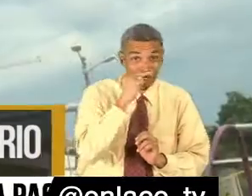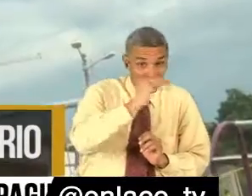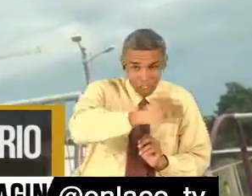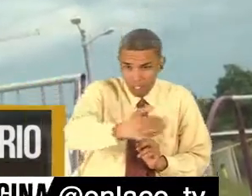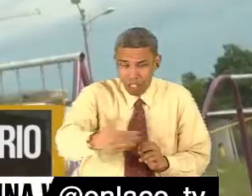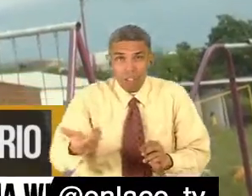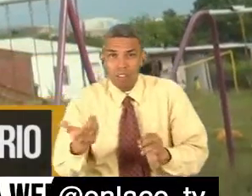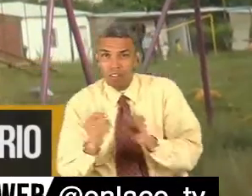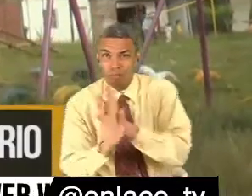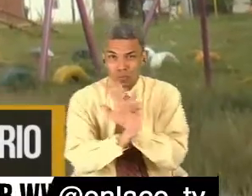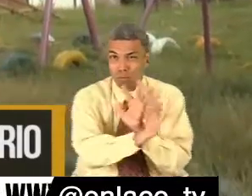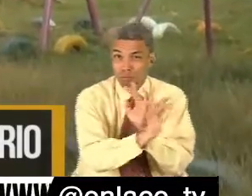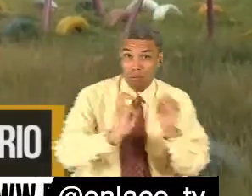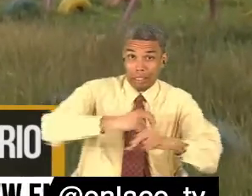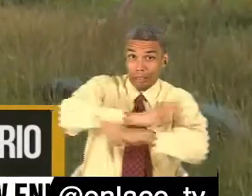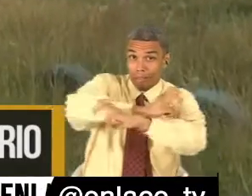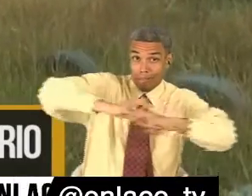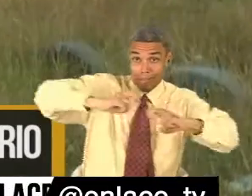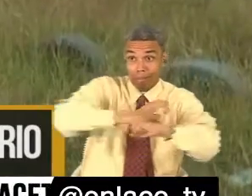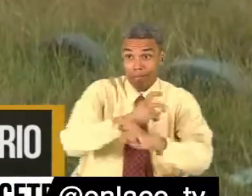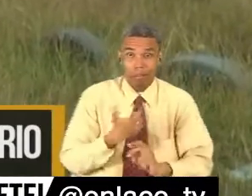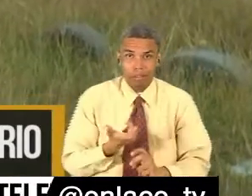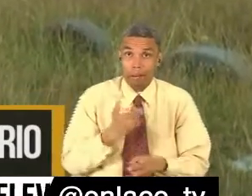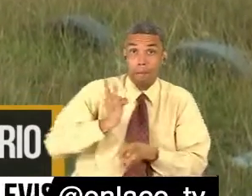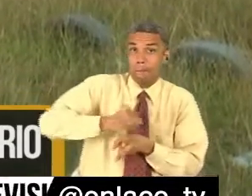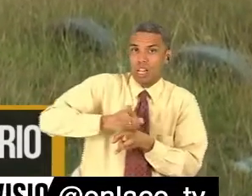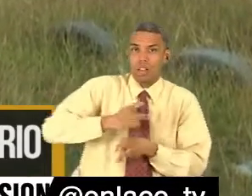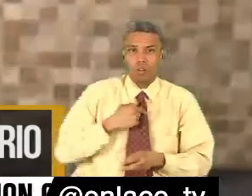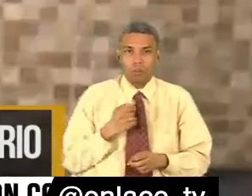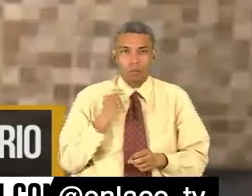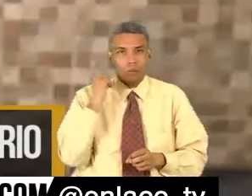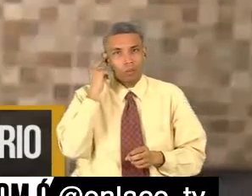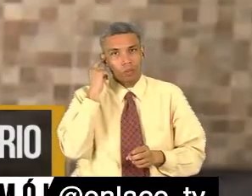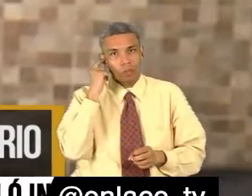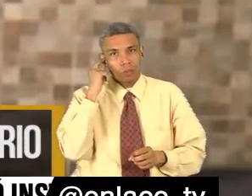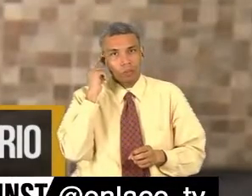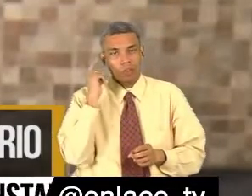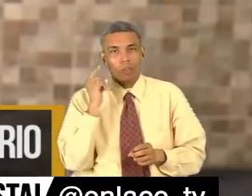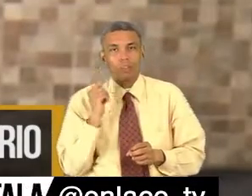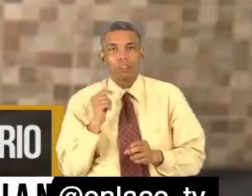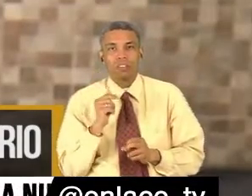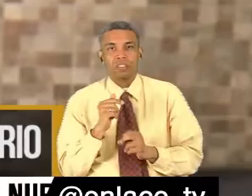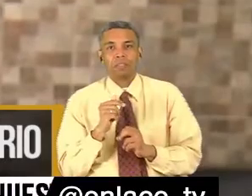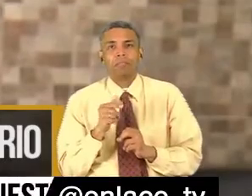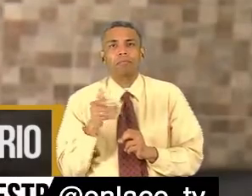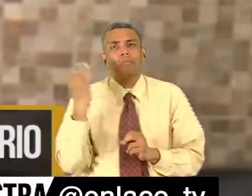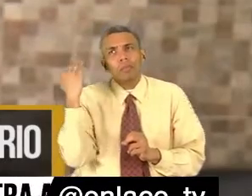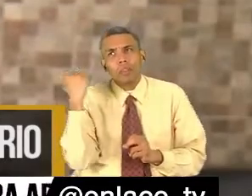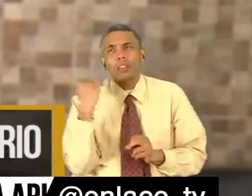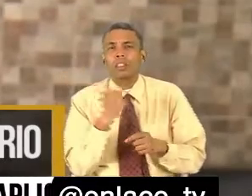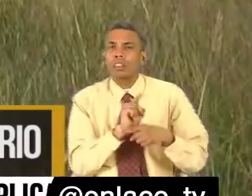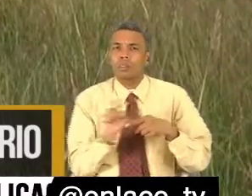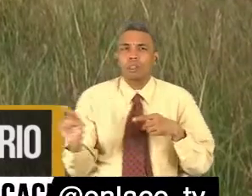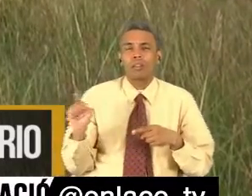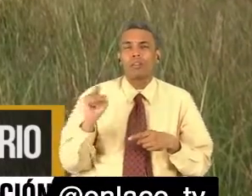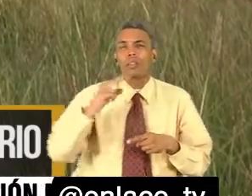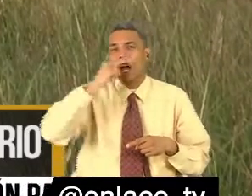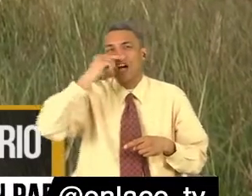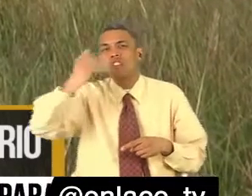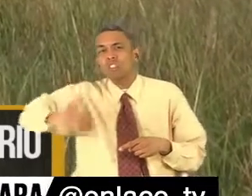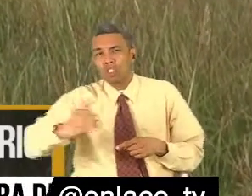espacio diseñado para el sano esparcimiento. Hubo una fisura a una niña en la espalda y la semana pasada se llevó una culebra talla